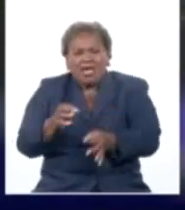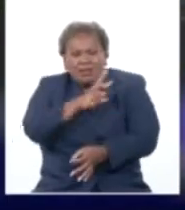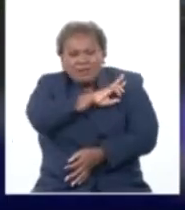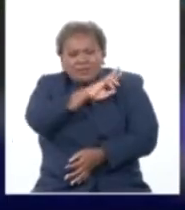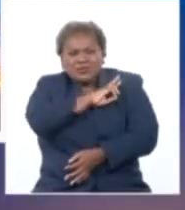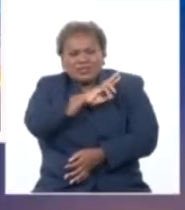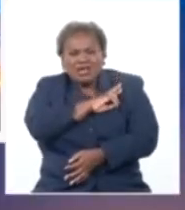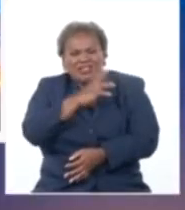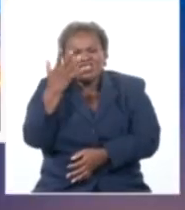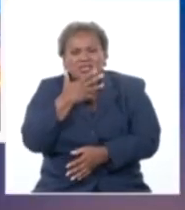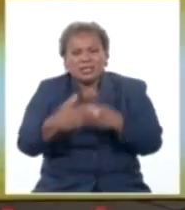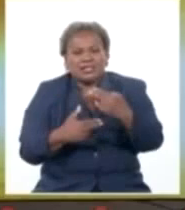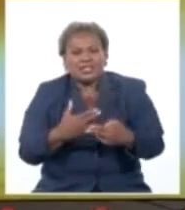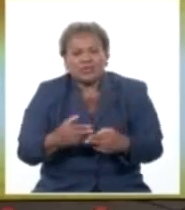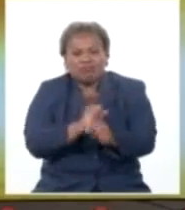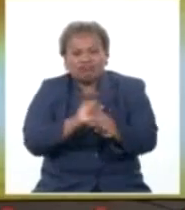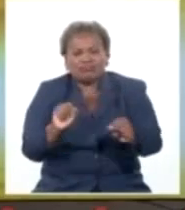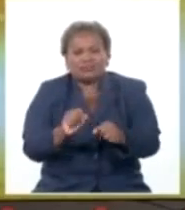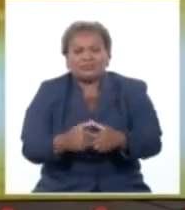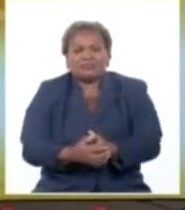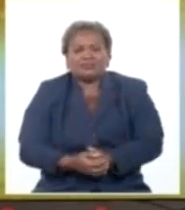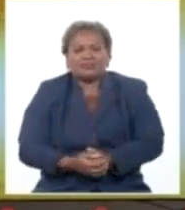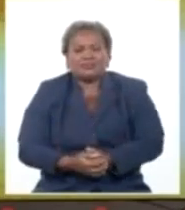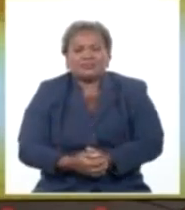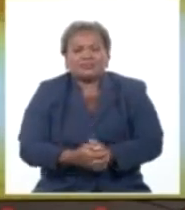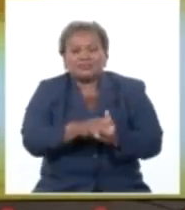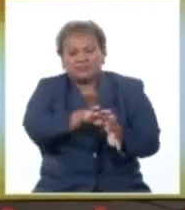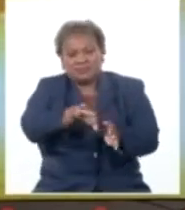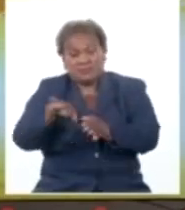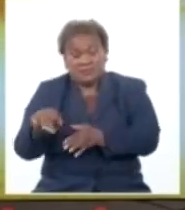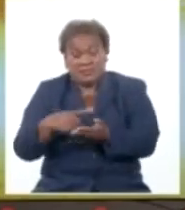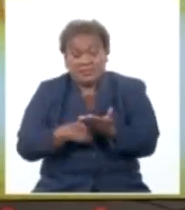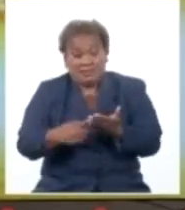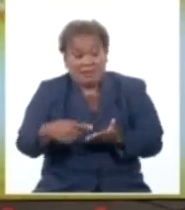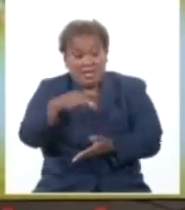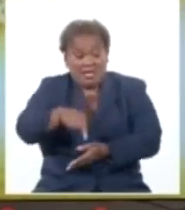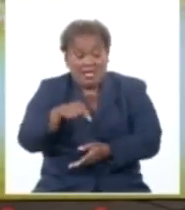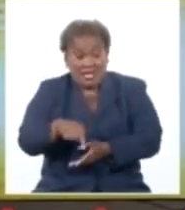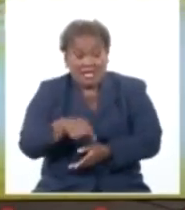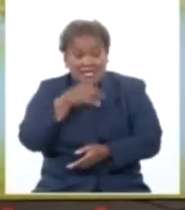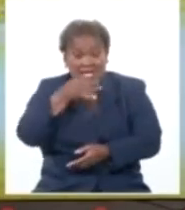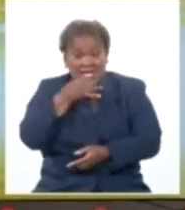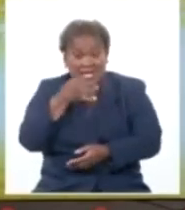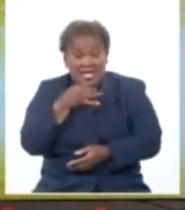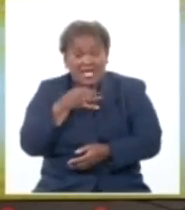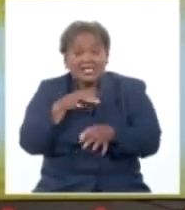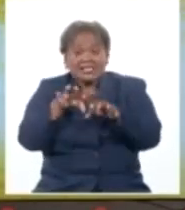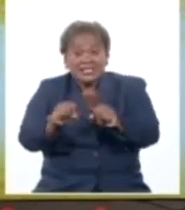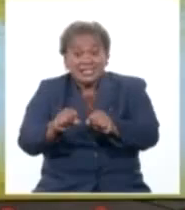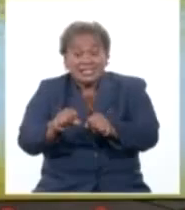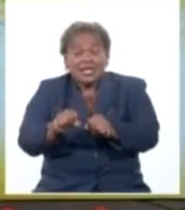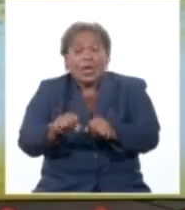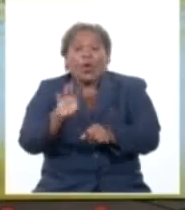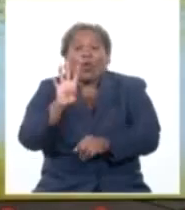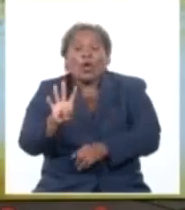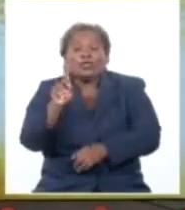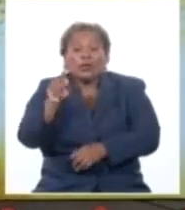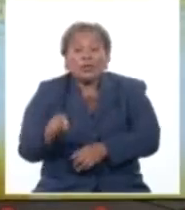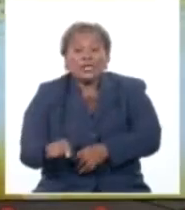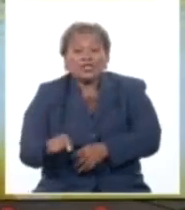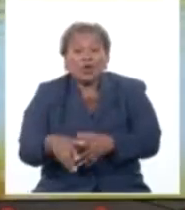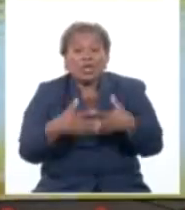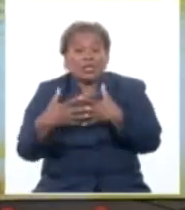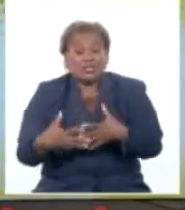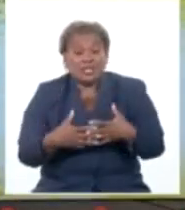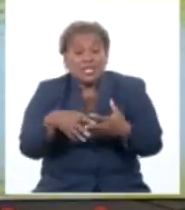responsables del crimen. Y comenzando esta semana, le informaba del secuestro de 4 ciudadanos estadounidenses en la ciudad mexicana